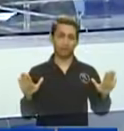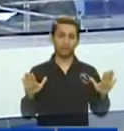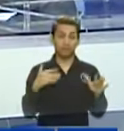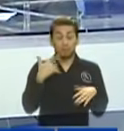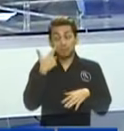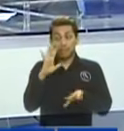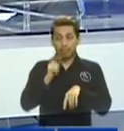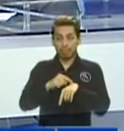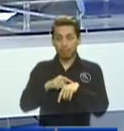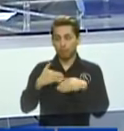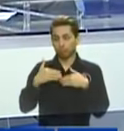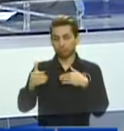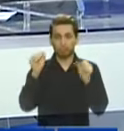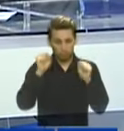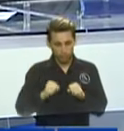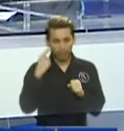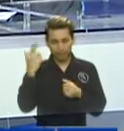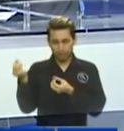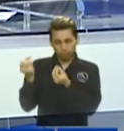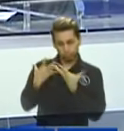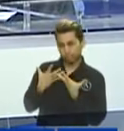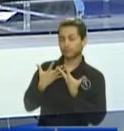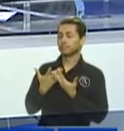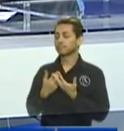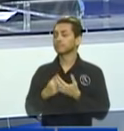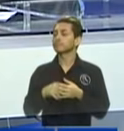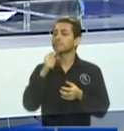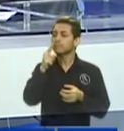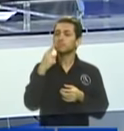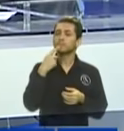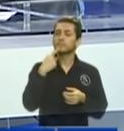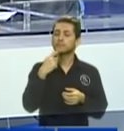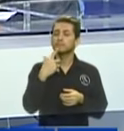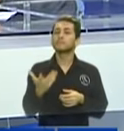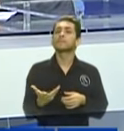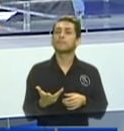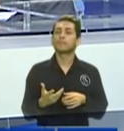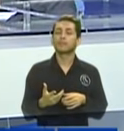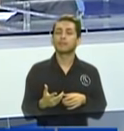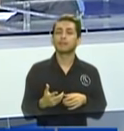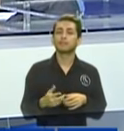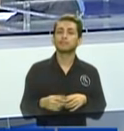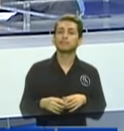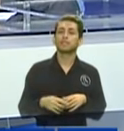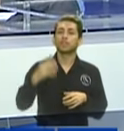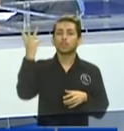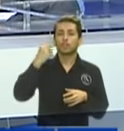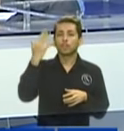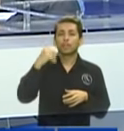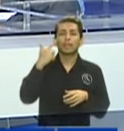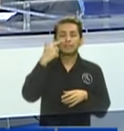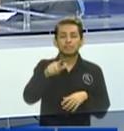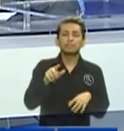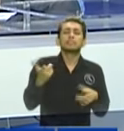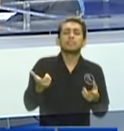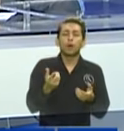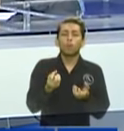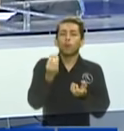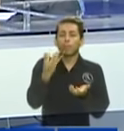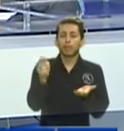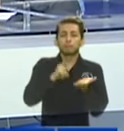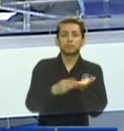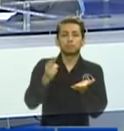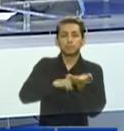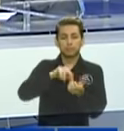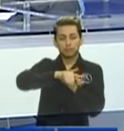en ese sentido, pero usted actualizaba los casos, que ese es el número diario, el que preocupa. Bueno, sin embargo, usted también lo